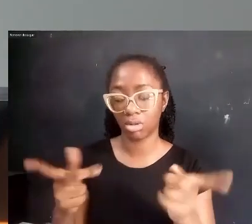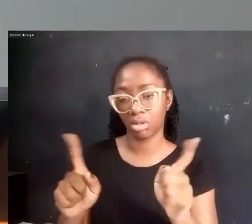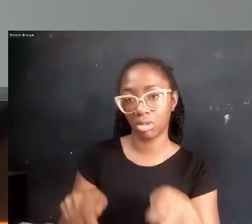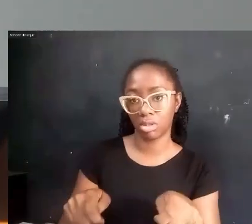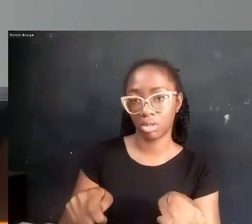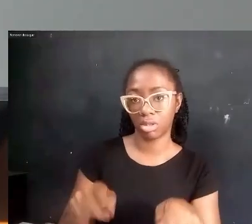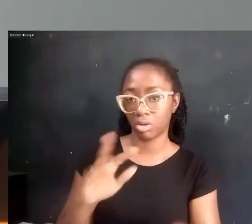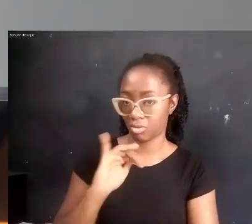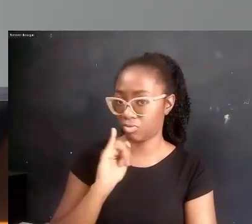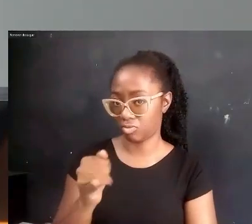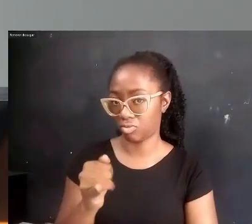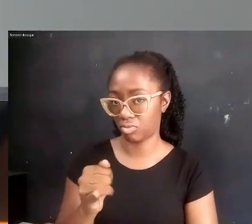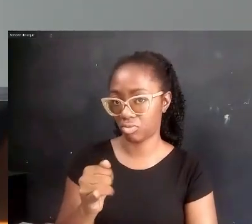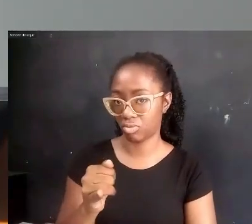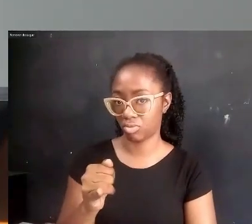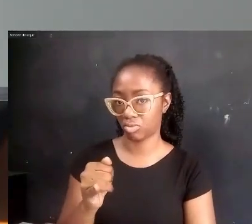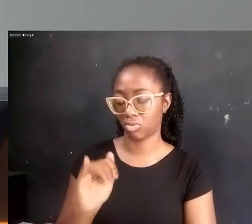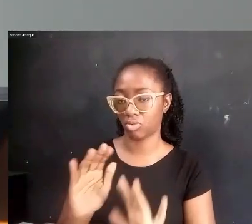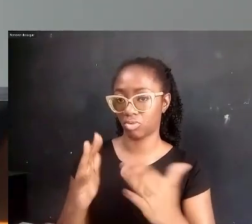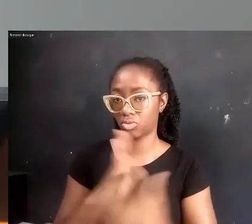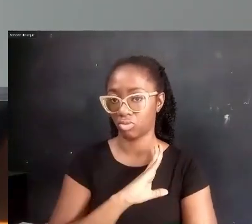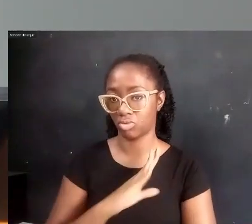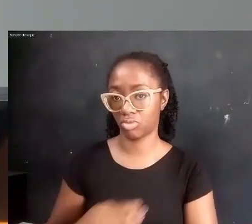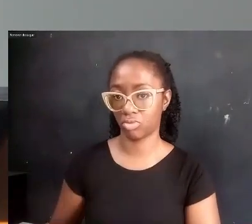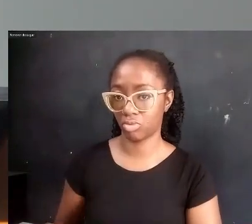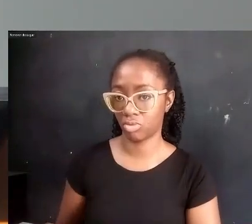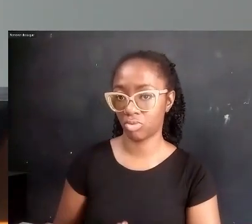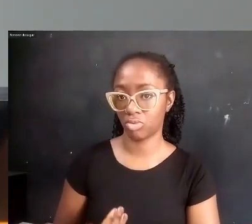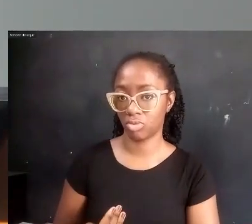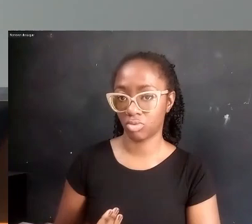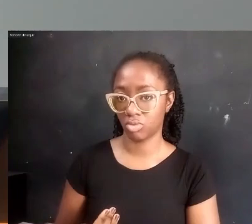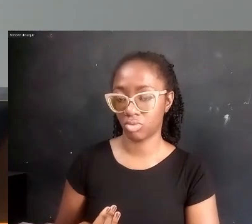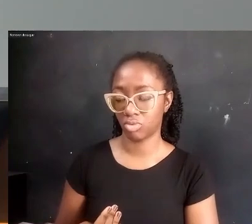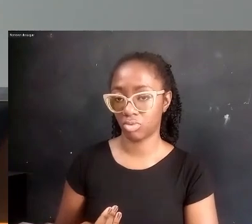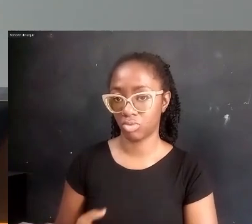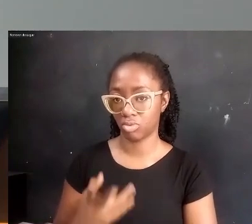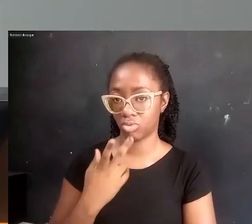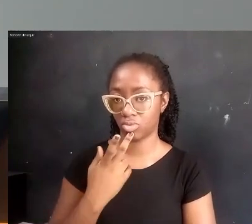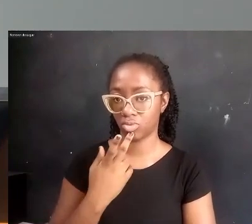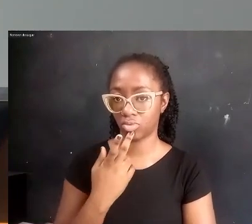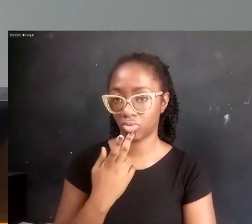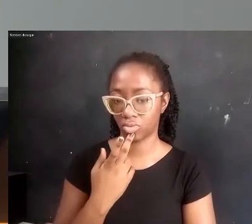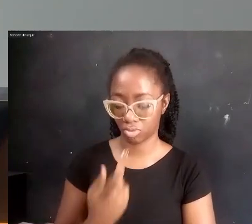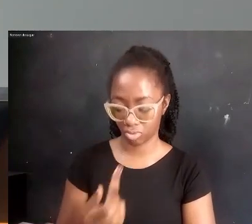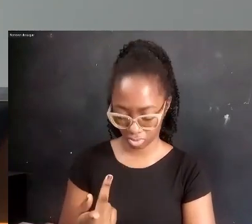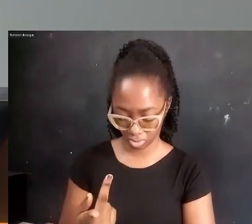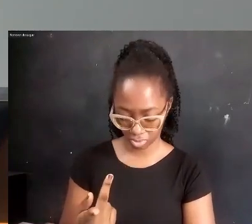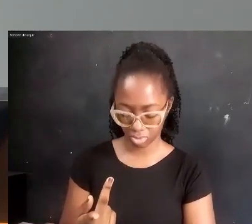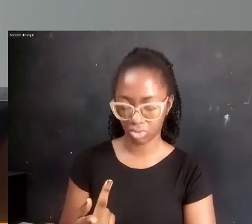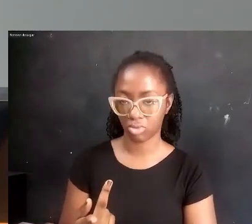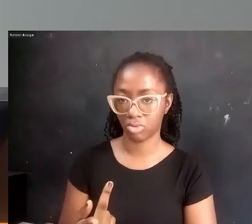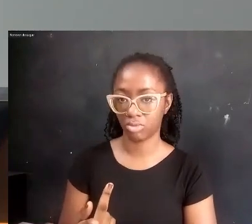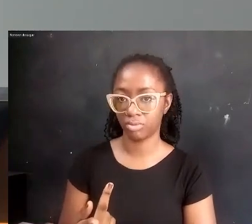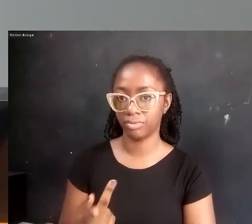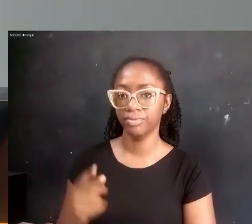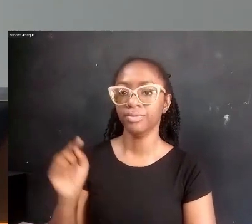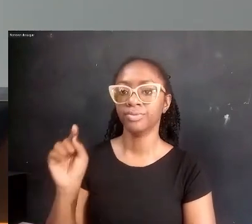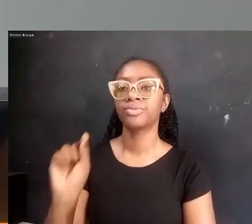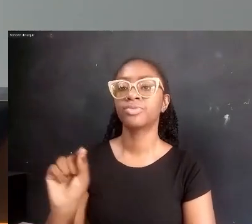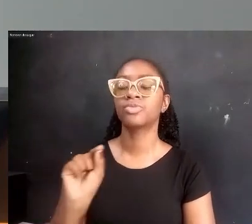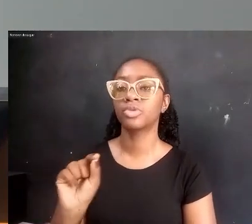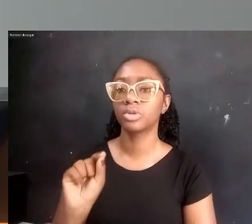es llamado a solucionar la crisis, la guerra civil en Algeria, es que